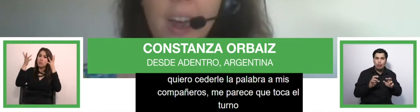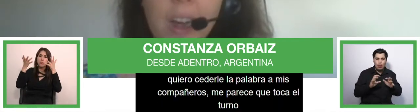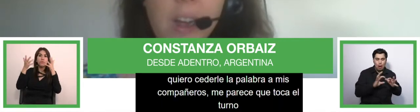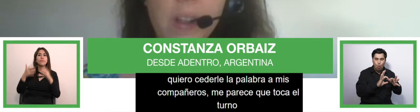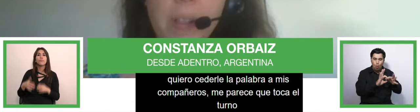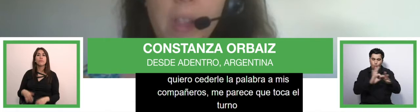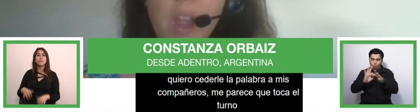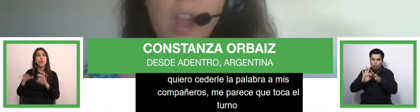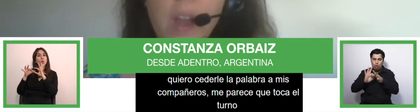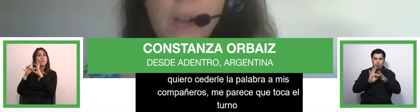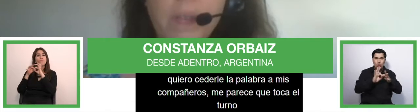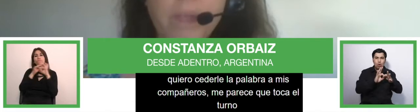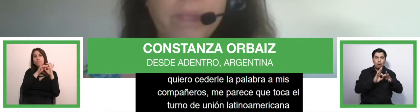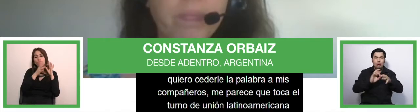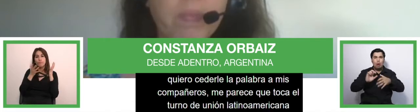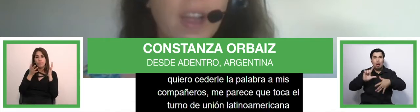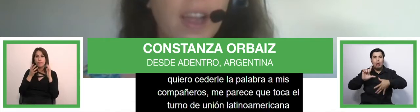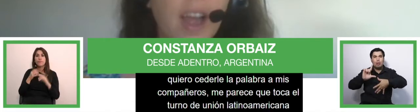Latinoamericana.